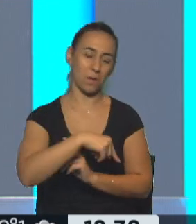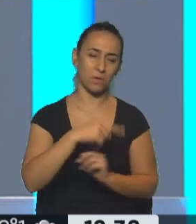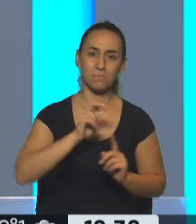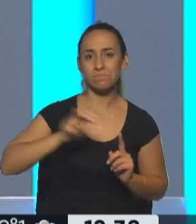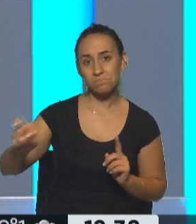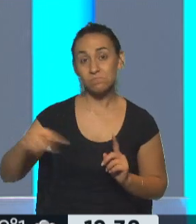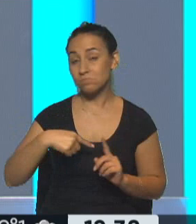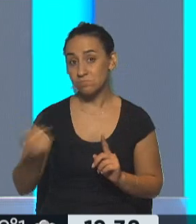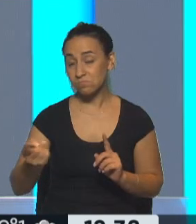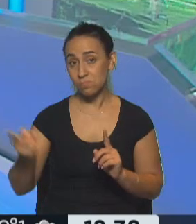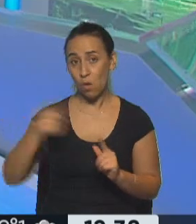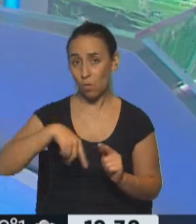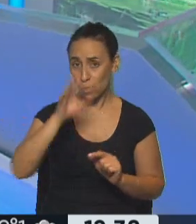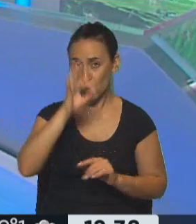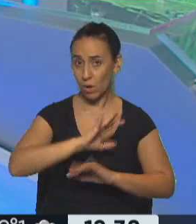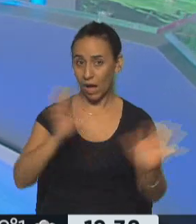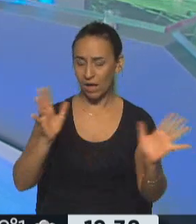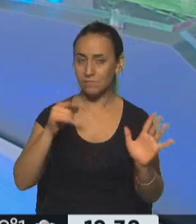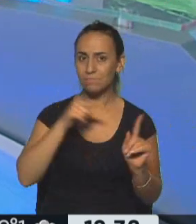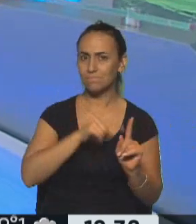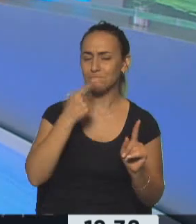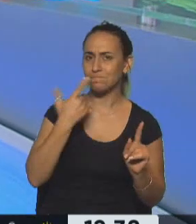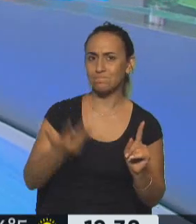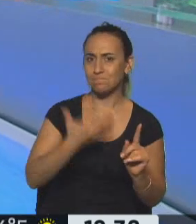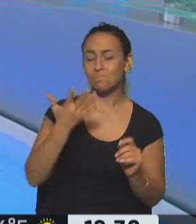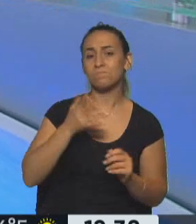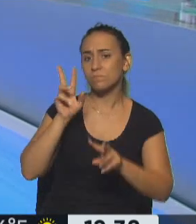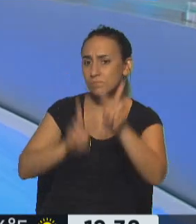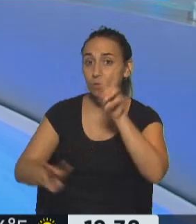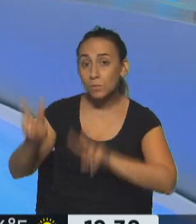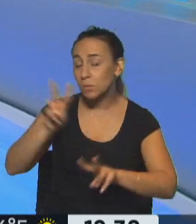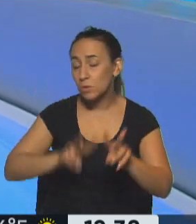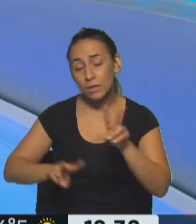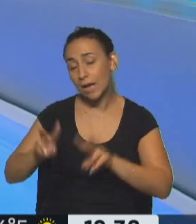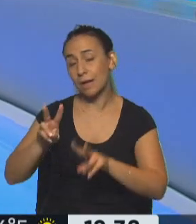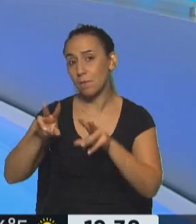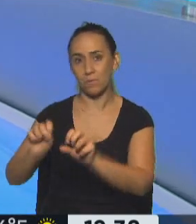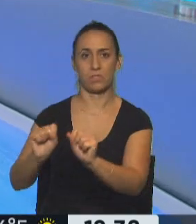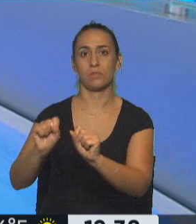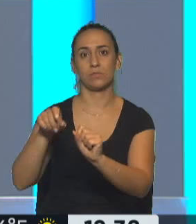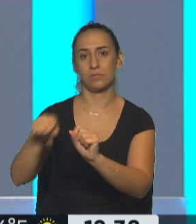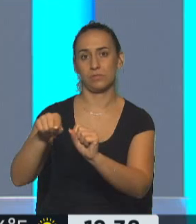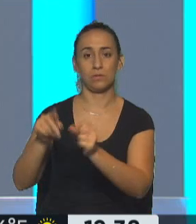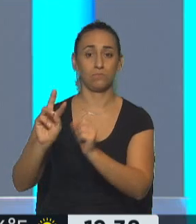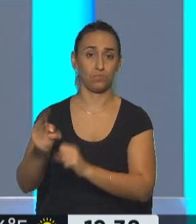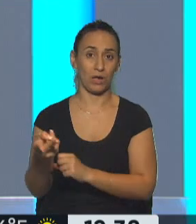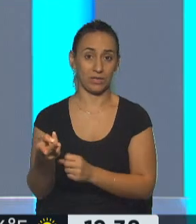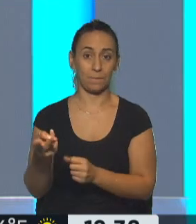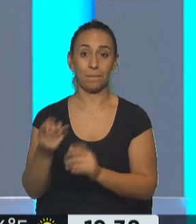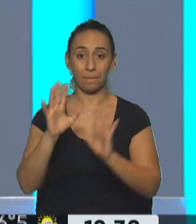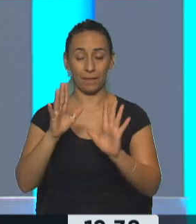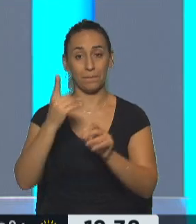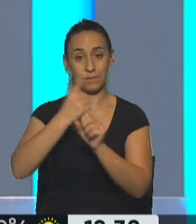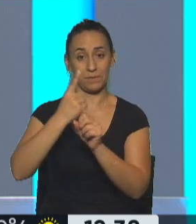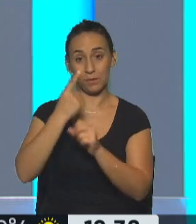de ahí comenzó la búsqueda comenzó la búsqueda y la encuentran en esa situación vamos a seguir hablando de este caso Pero ahora sí quedé